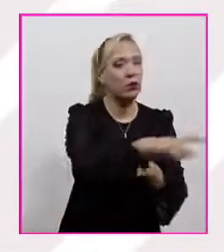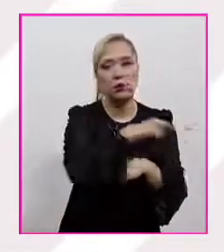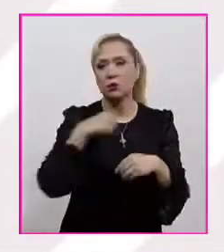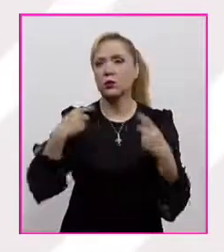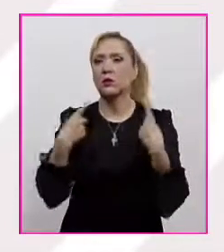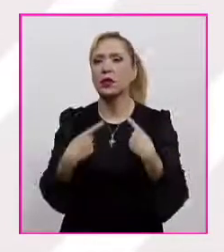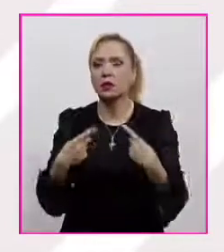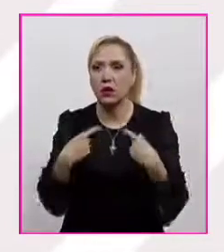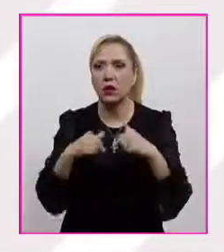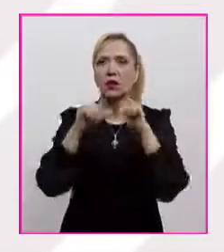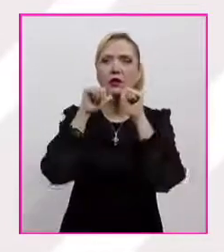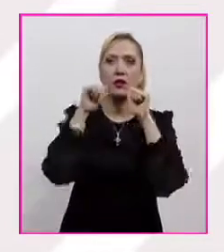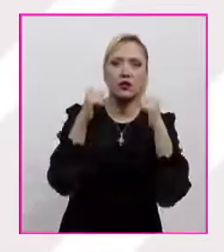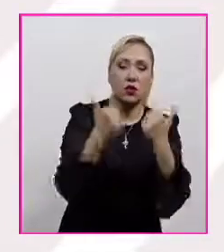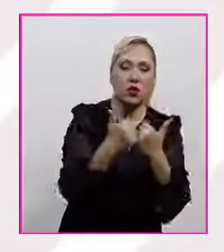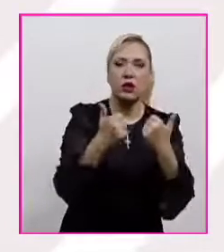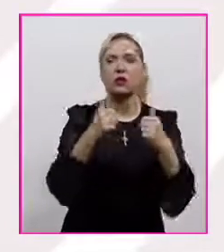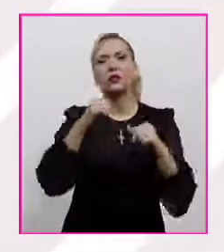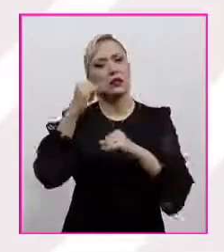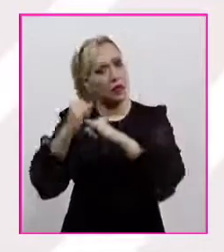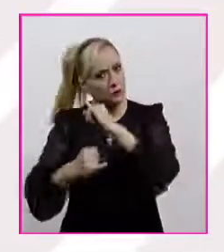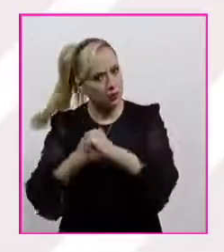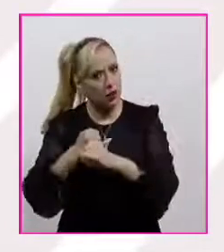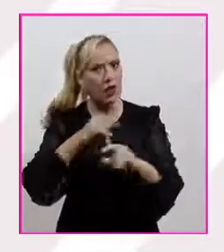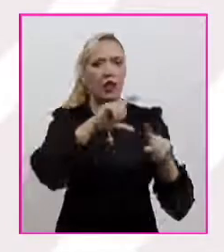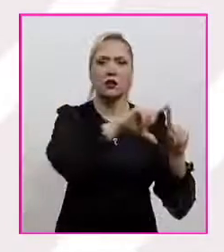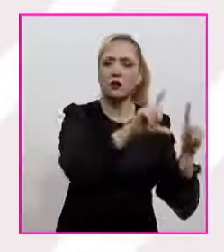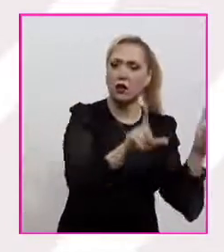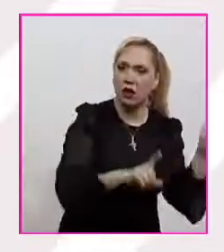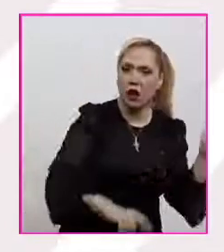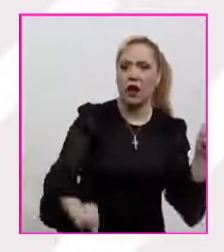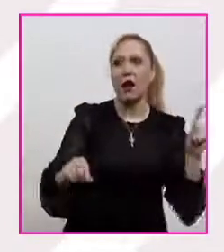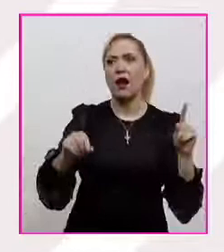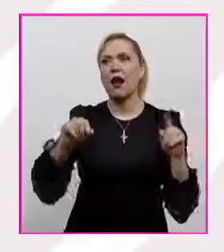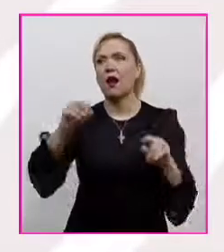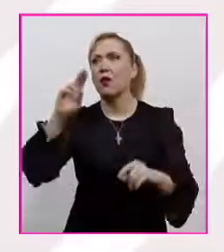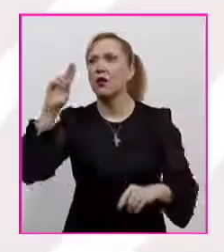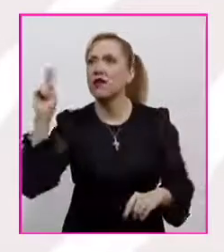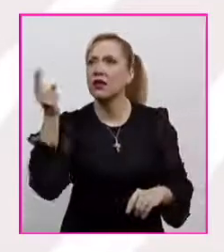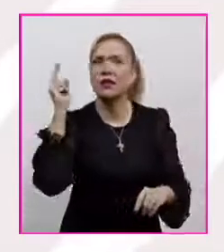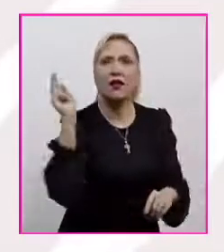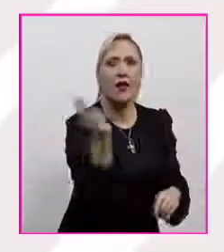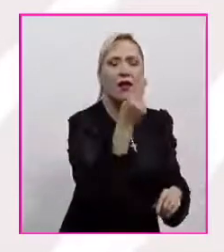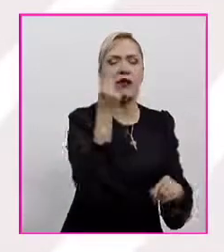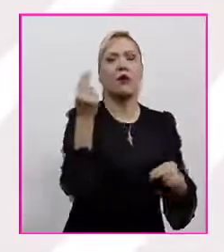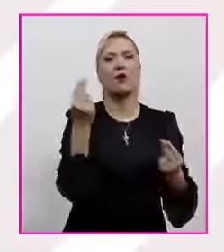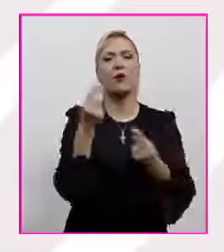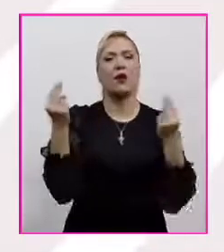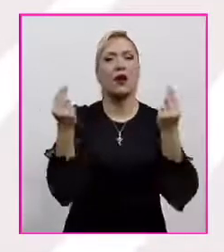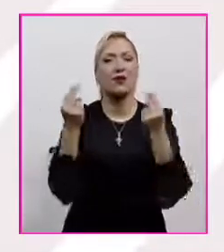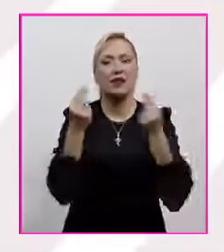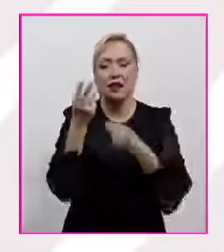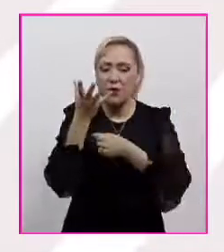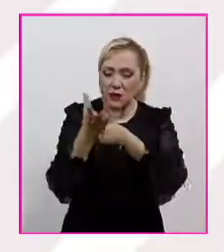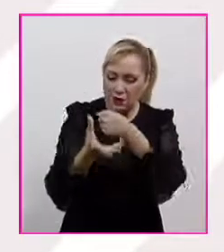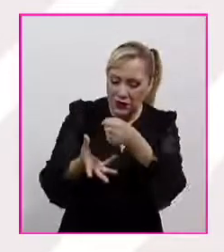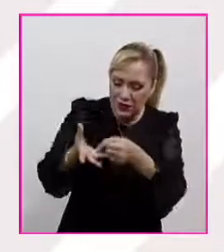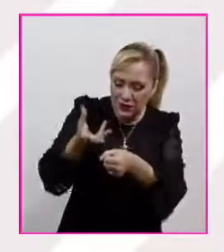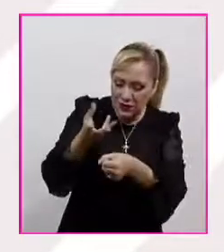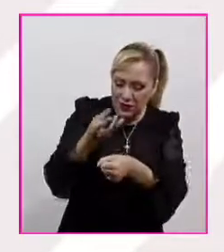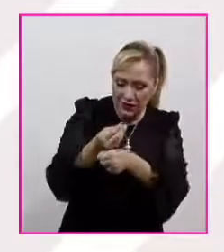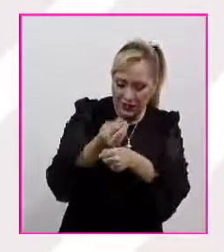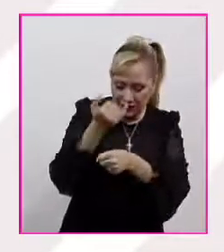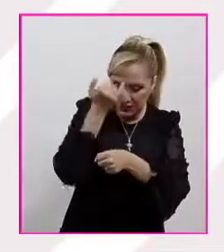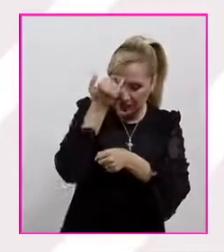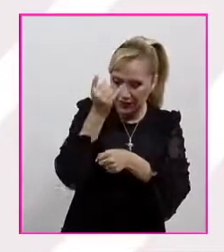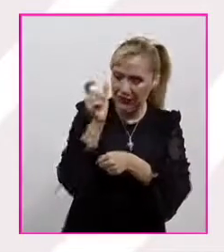civil, organismos nacionales, internacionales, academia, de recalcar y de contrarrestar estos discursos de odio,